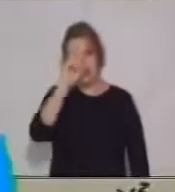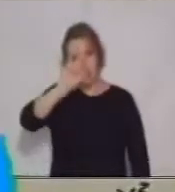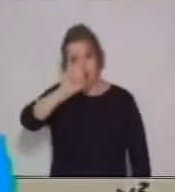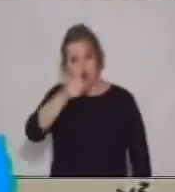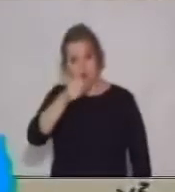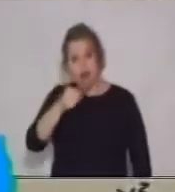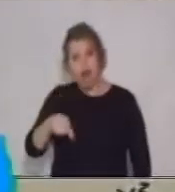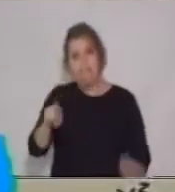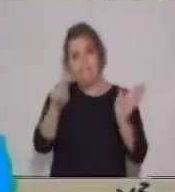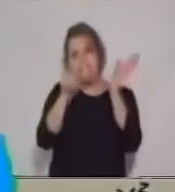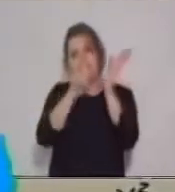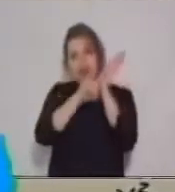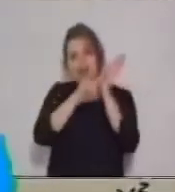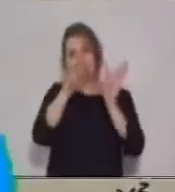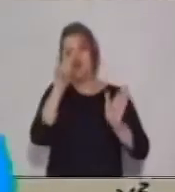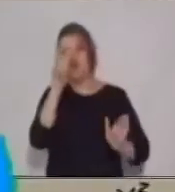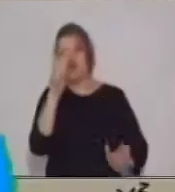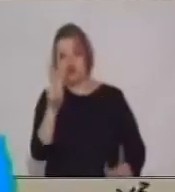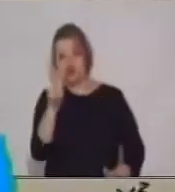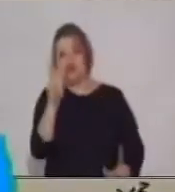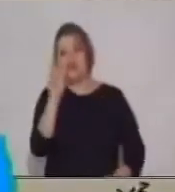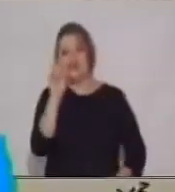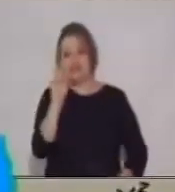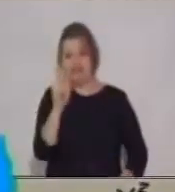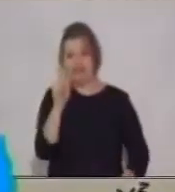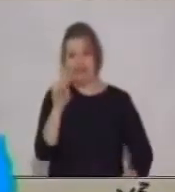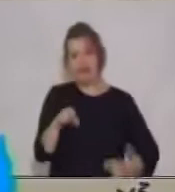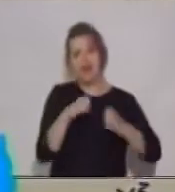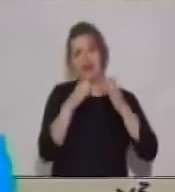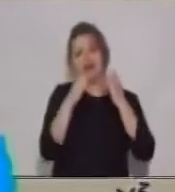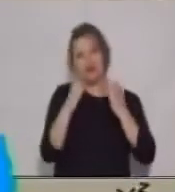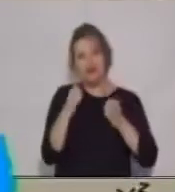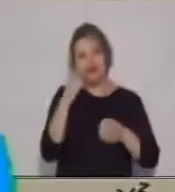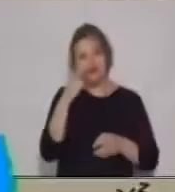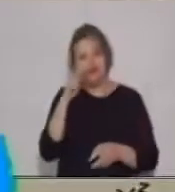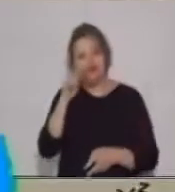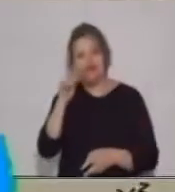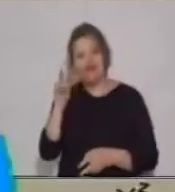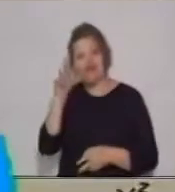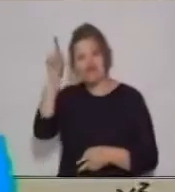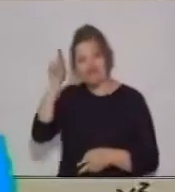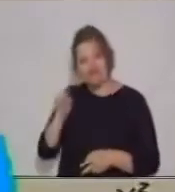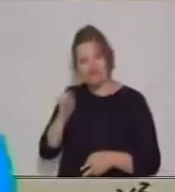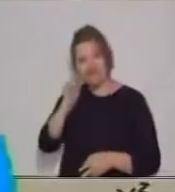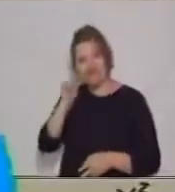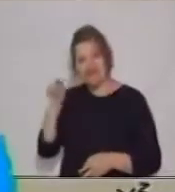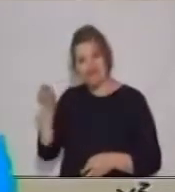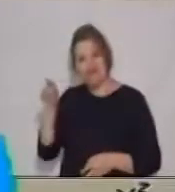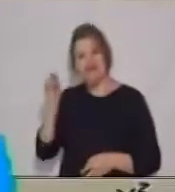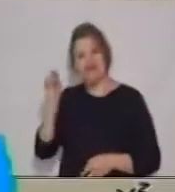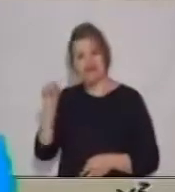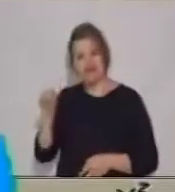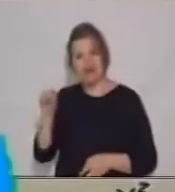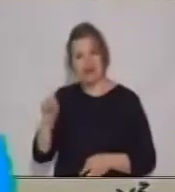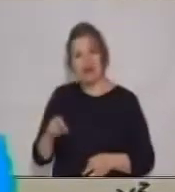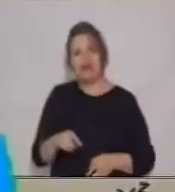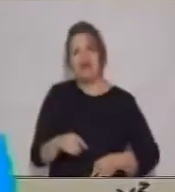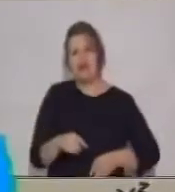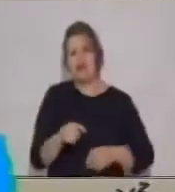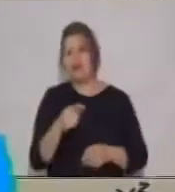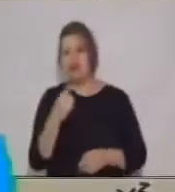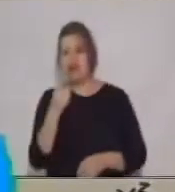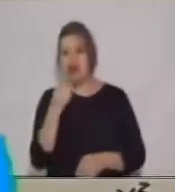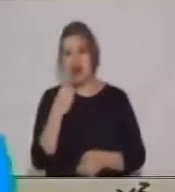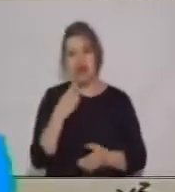distancia 2 y menos 2, que es este número C. Entonces la